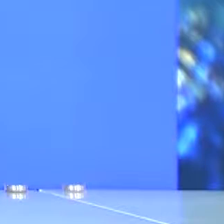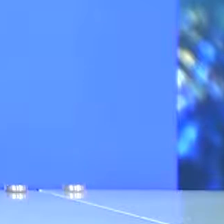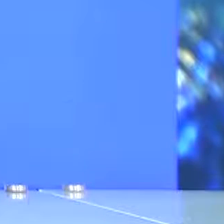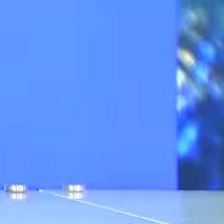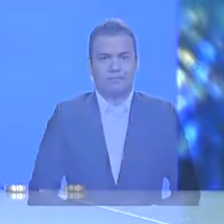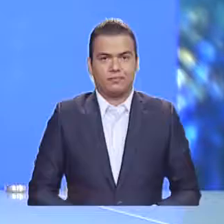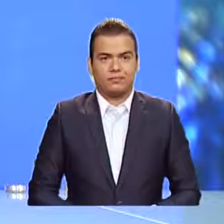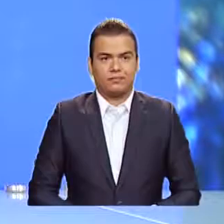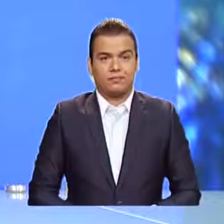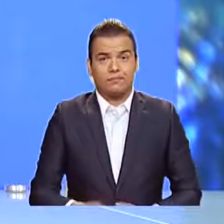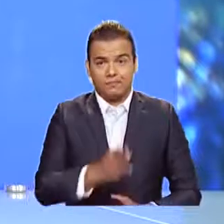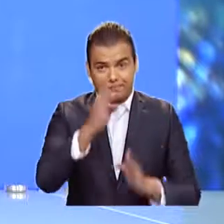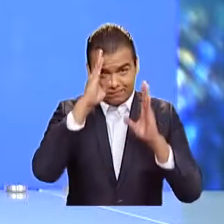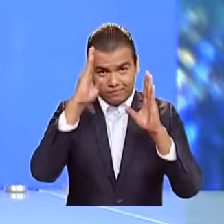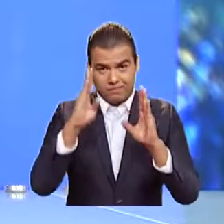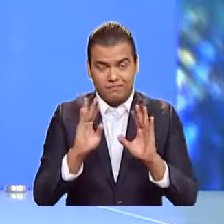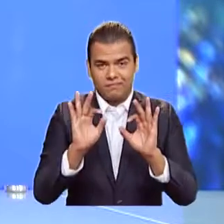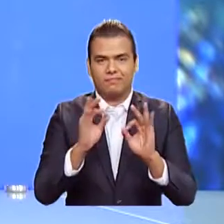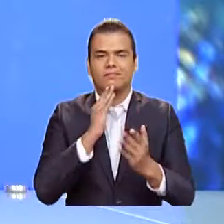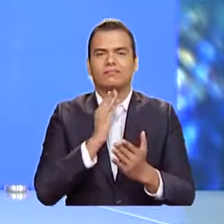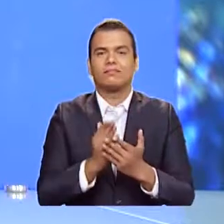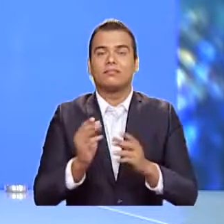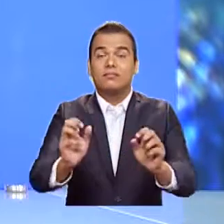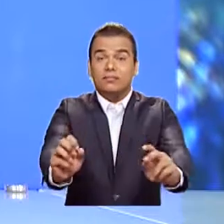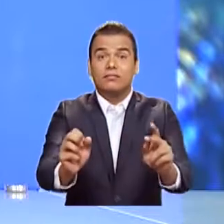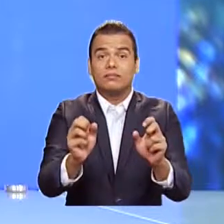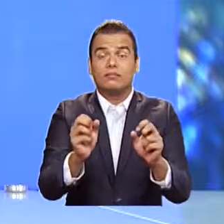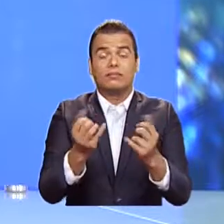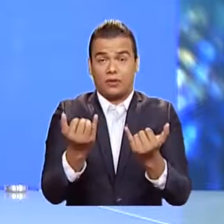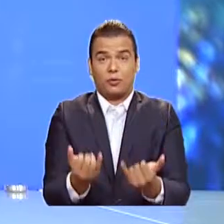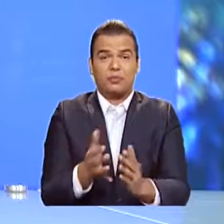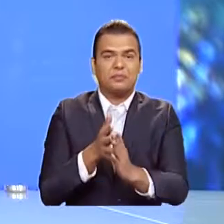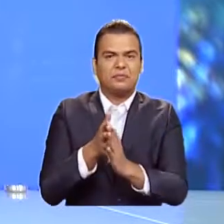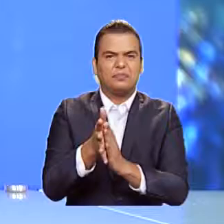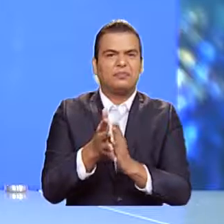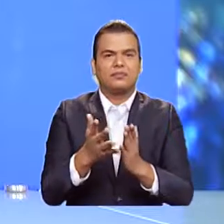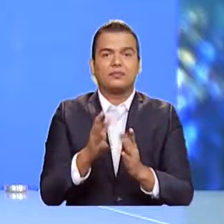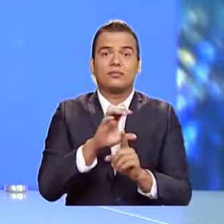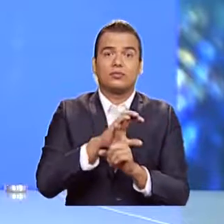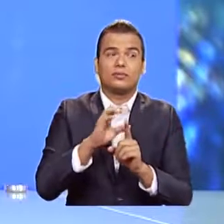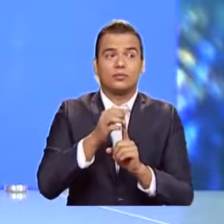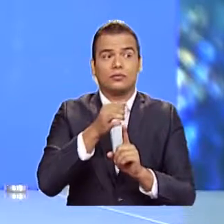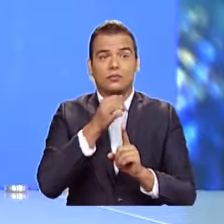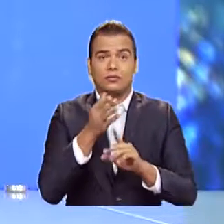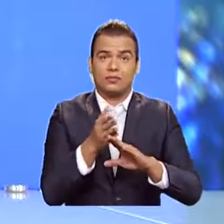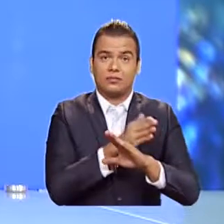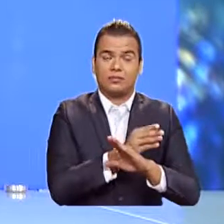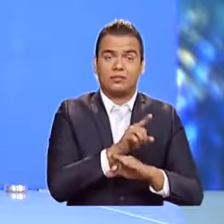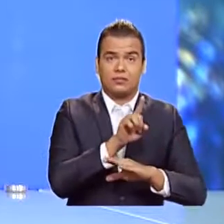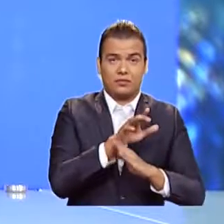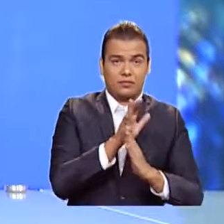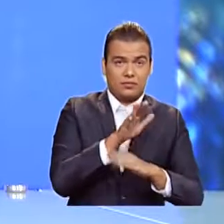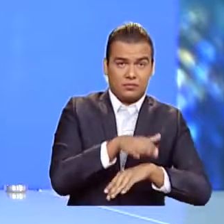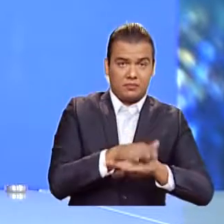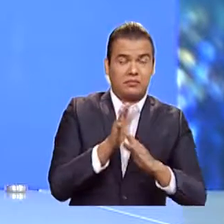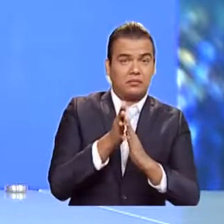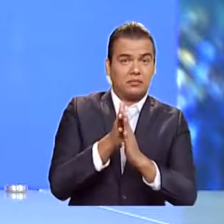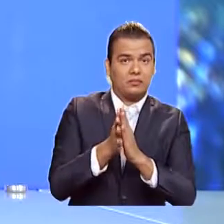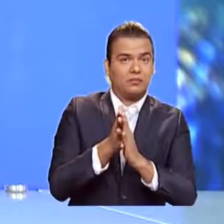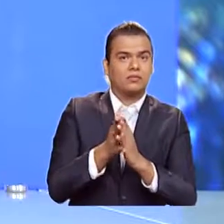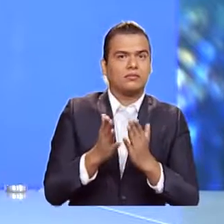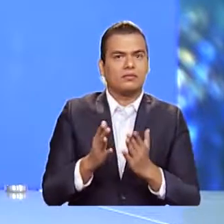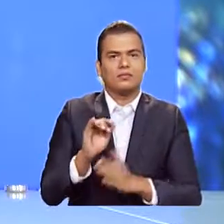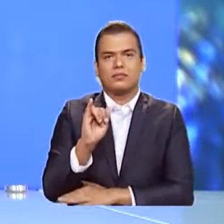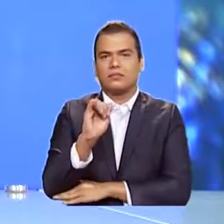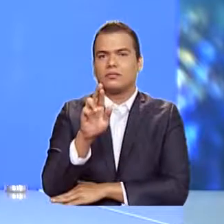Gracias por continuar en sintonía. Momento de conectar con Violeta González y su sala VIP. Al mediodía nos anticipó que tendríamos más noticias de